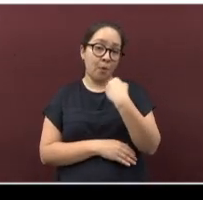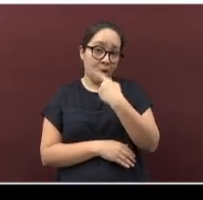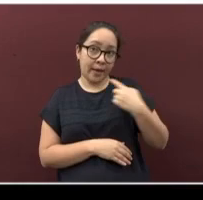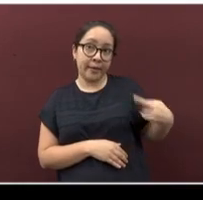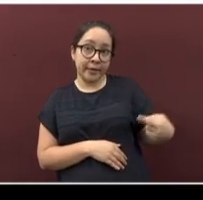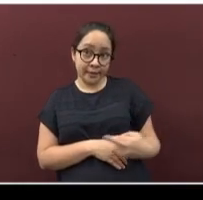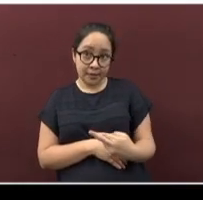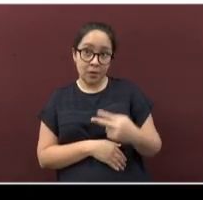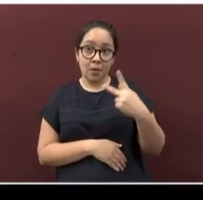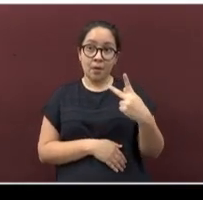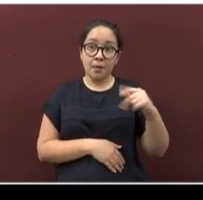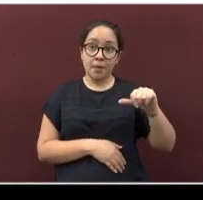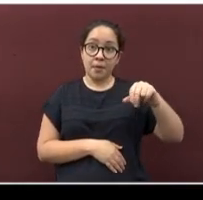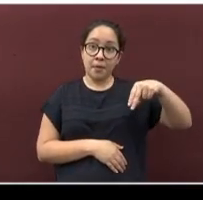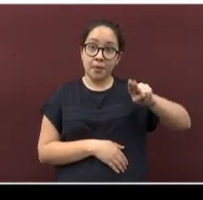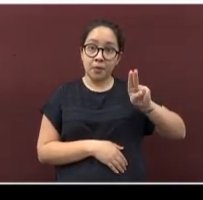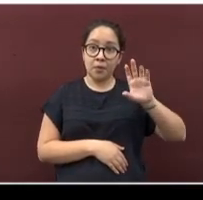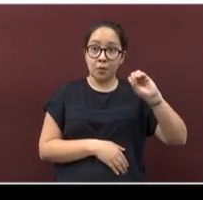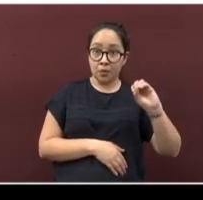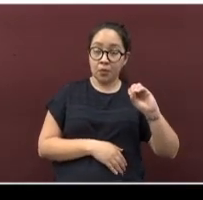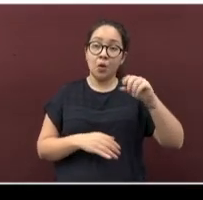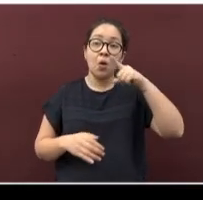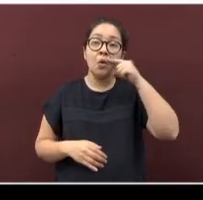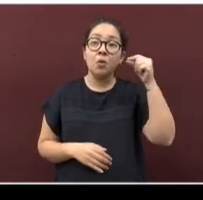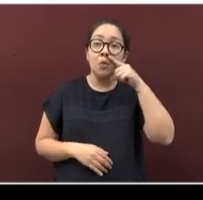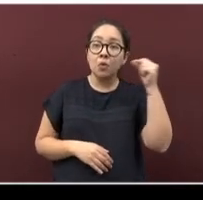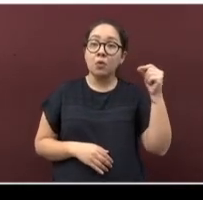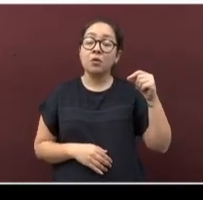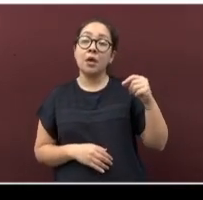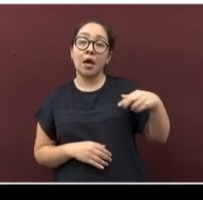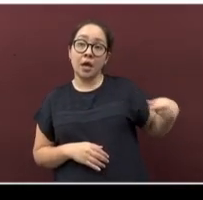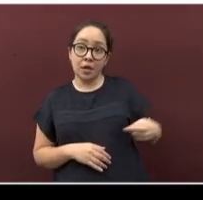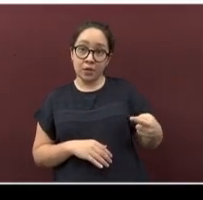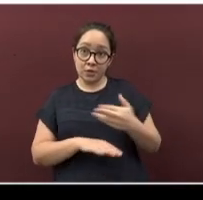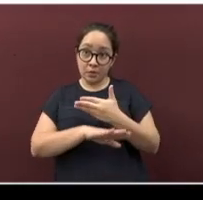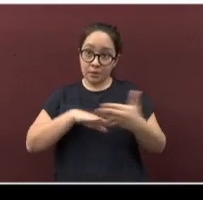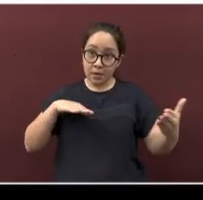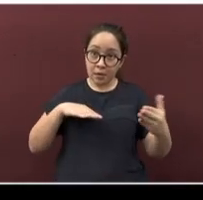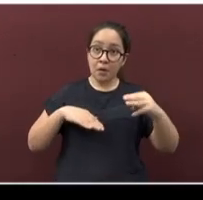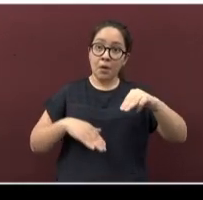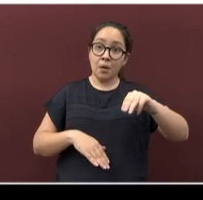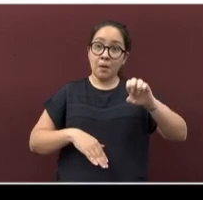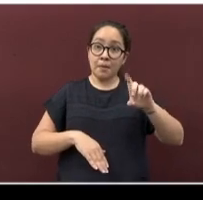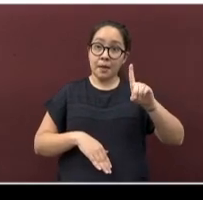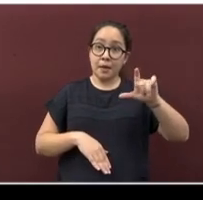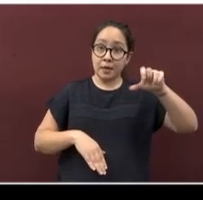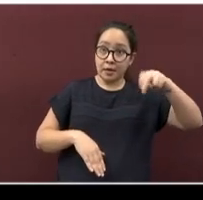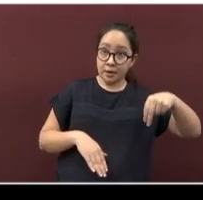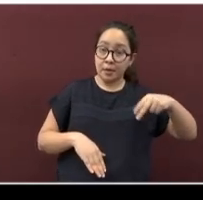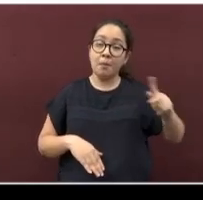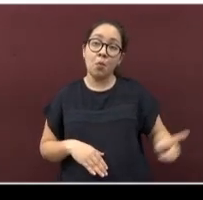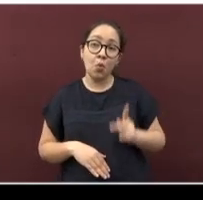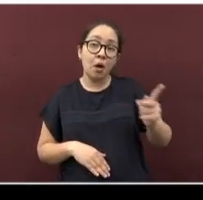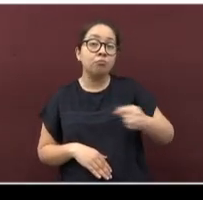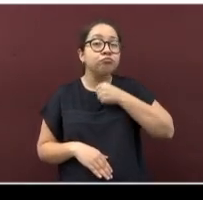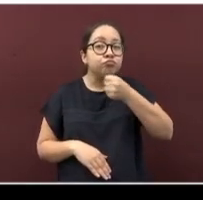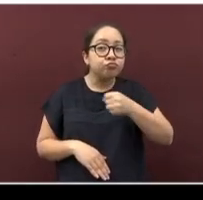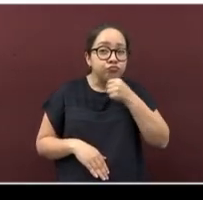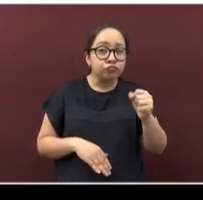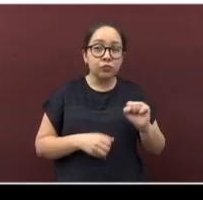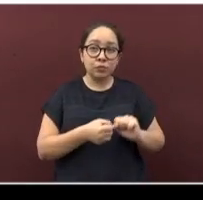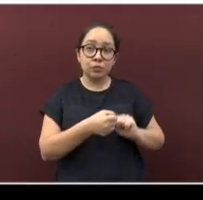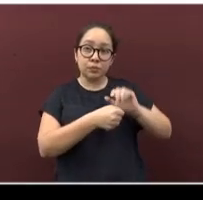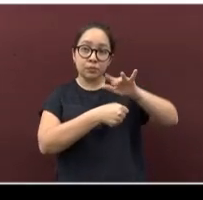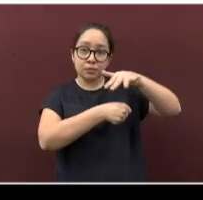río pánuco emiliano zapata río blanco y medellín además del pueblo viejo san andrés